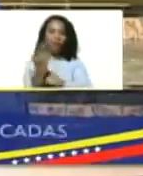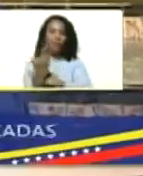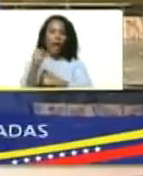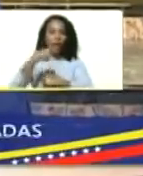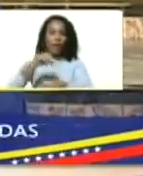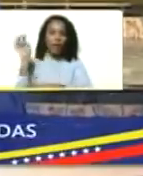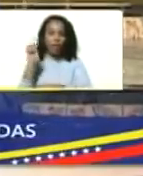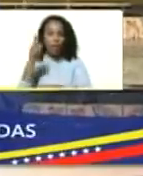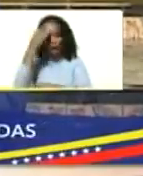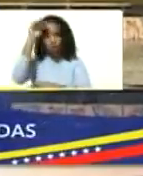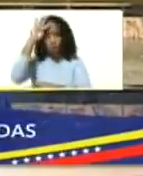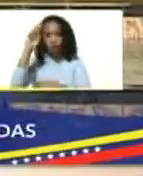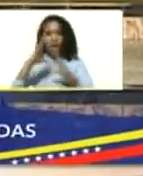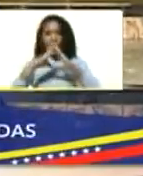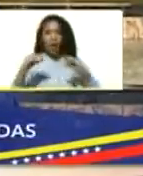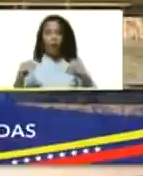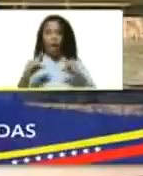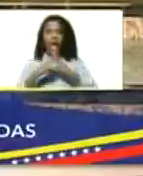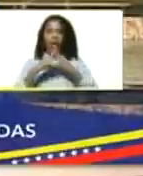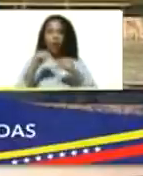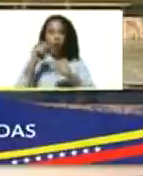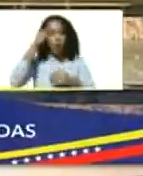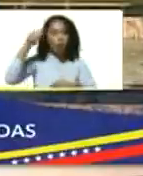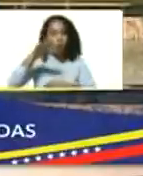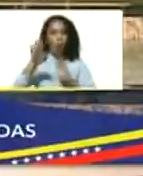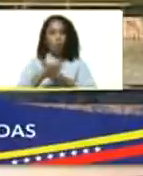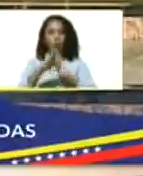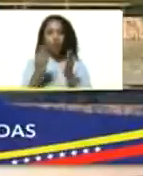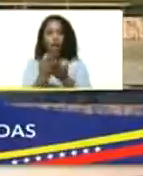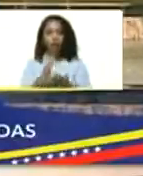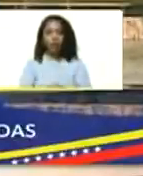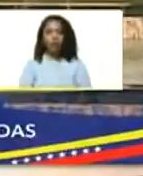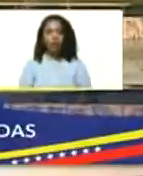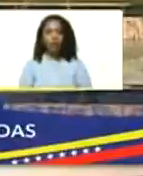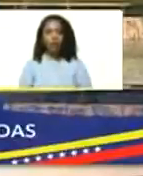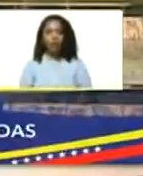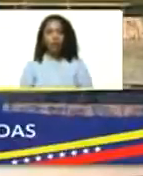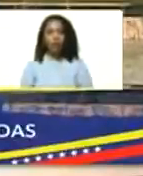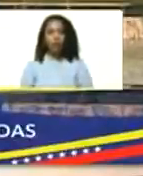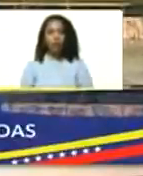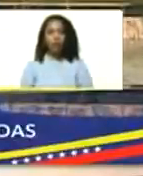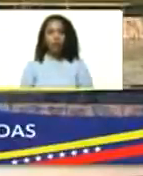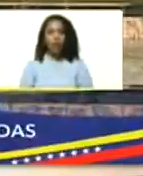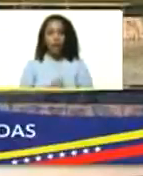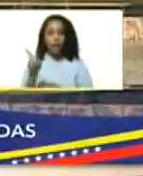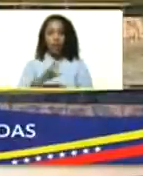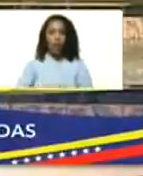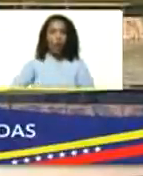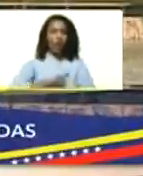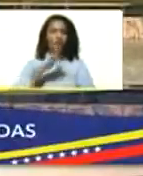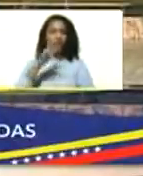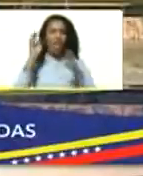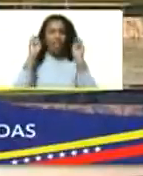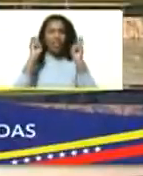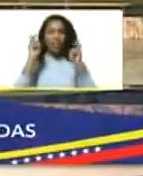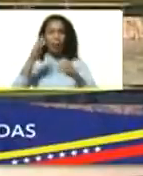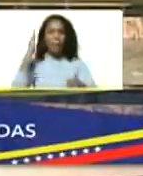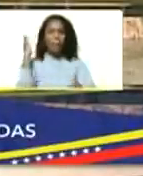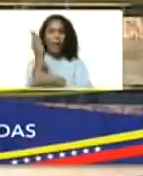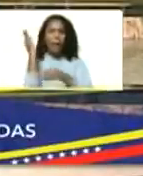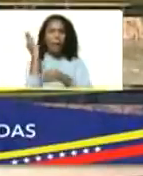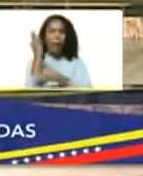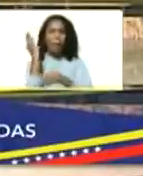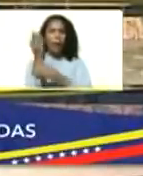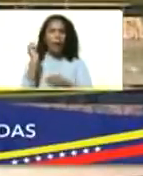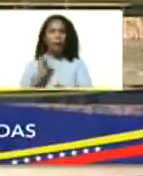cuba nicaragua y a todos los pueblos del mundo son aberrante el concepto de sanciones